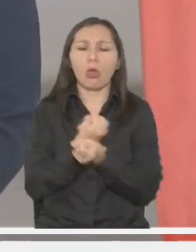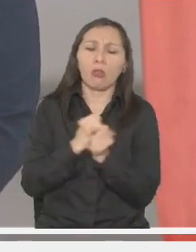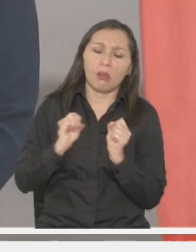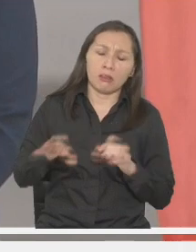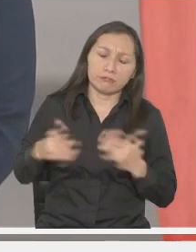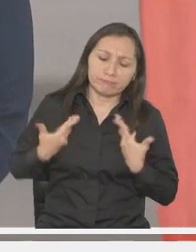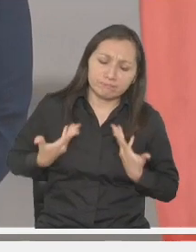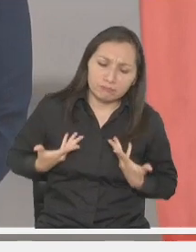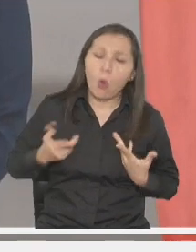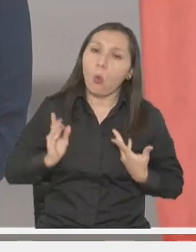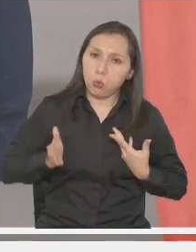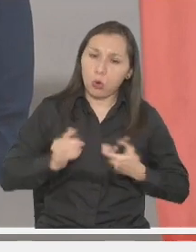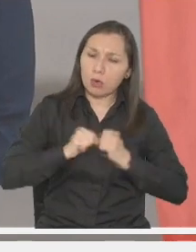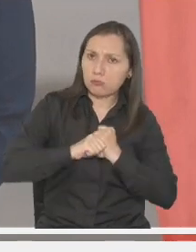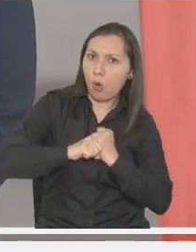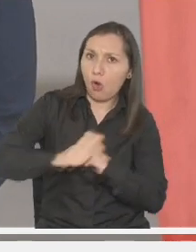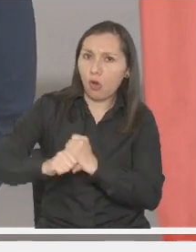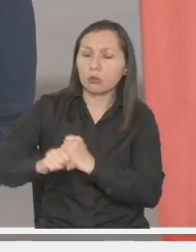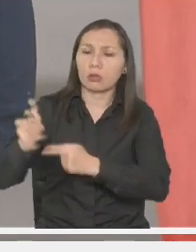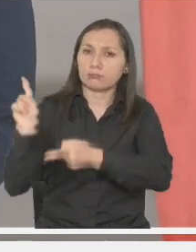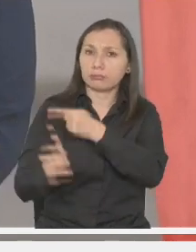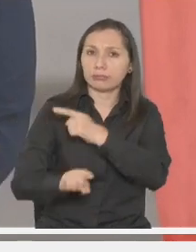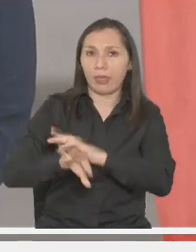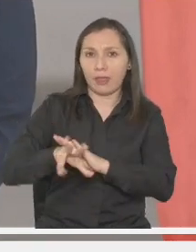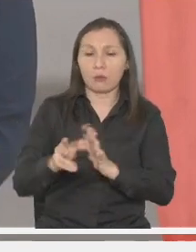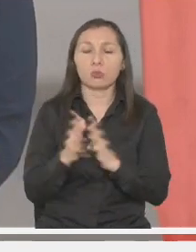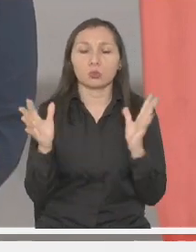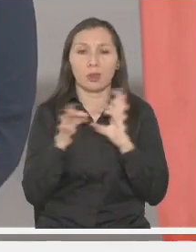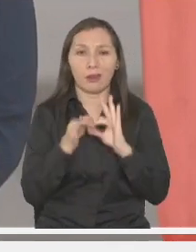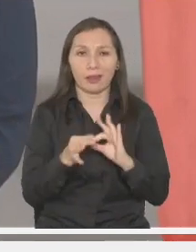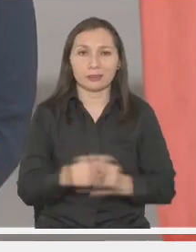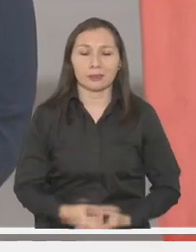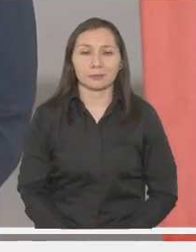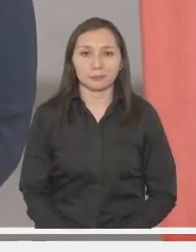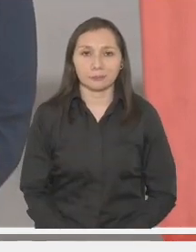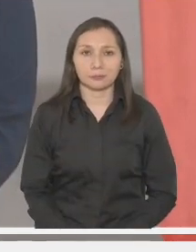brazos y a seguir combatiendo la delincuencia. Muchas gracias.